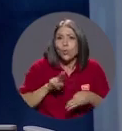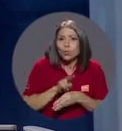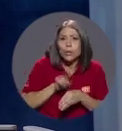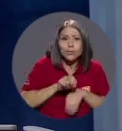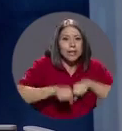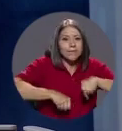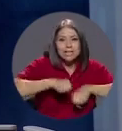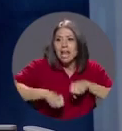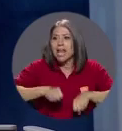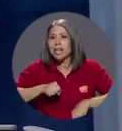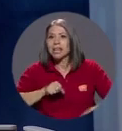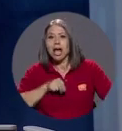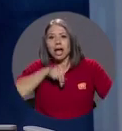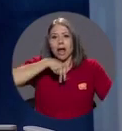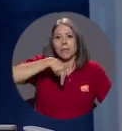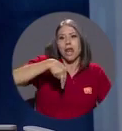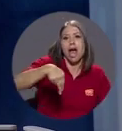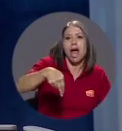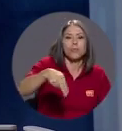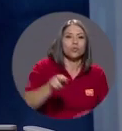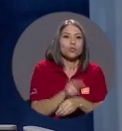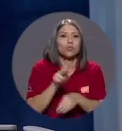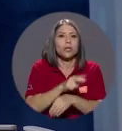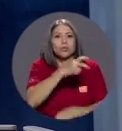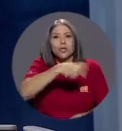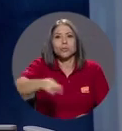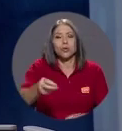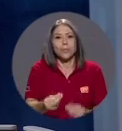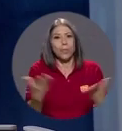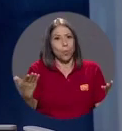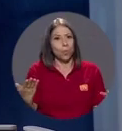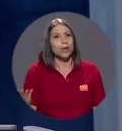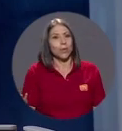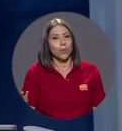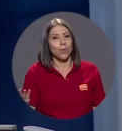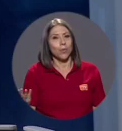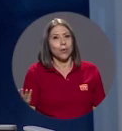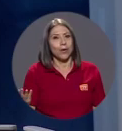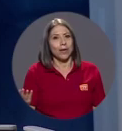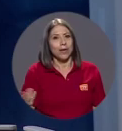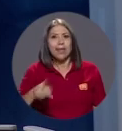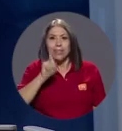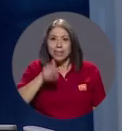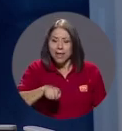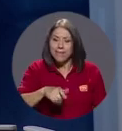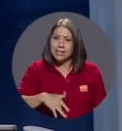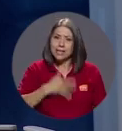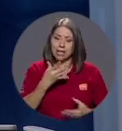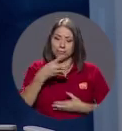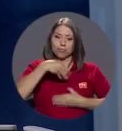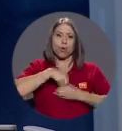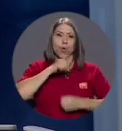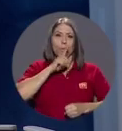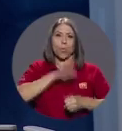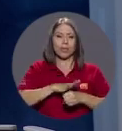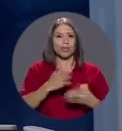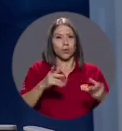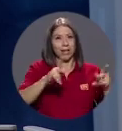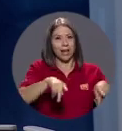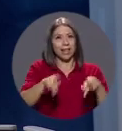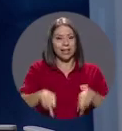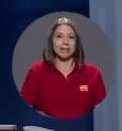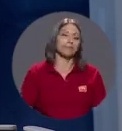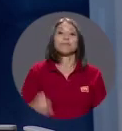nos apuntemos con el uso de la bicicleta, con caminar, con el uso de transporte público. Sí, definitivamente tiene que haber un compromiso de la